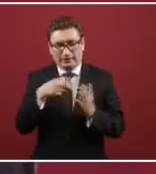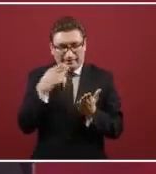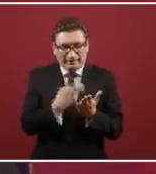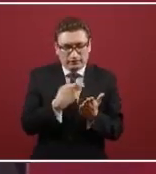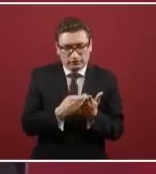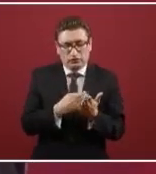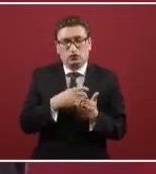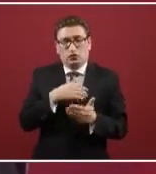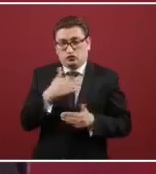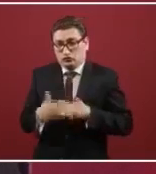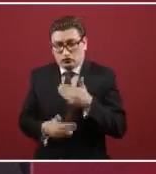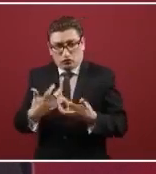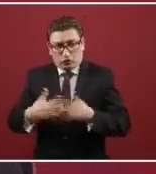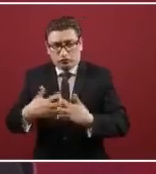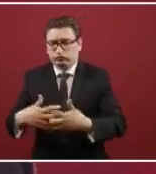en producción